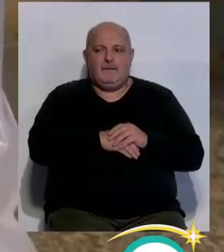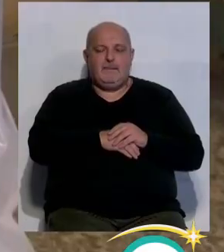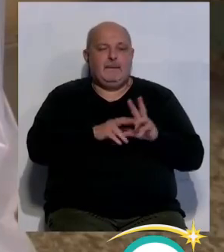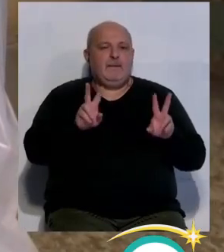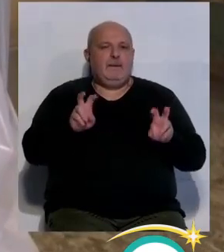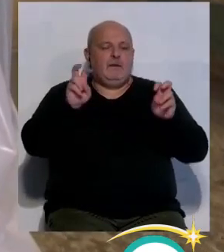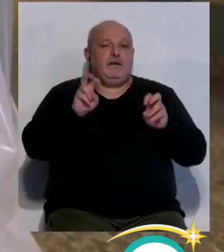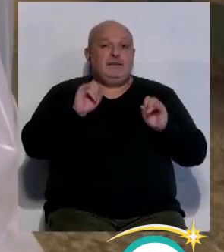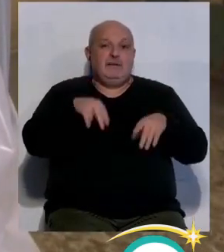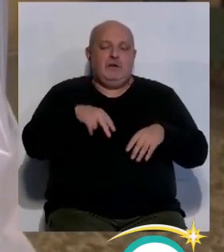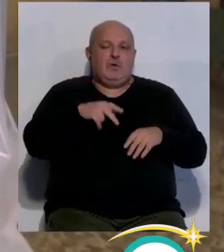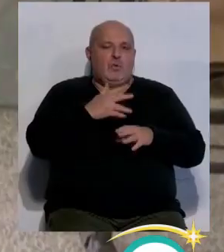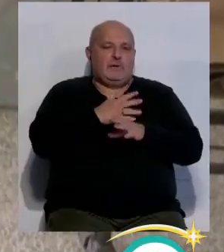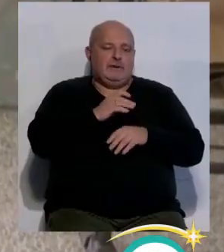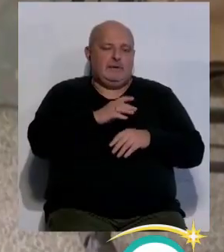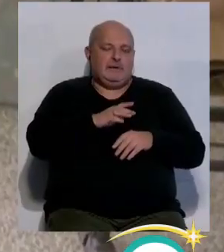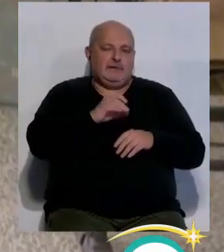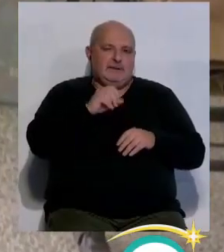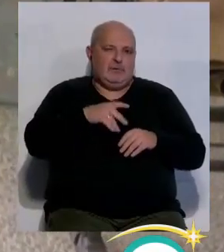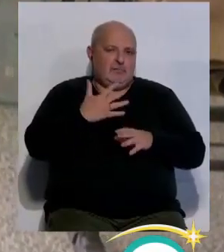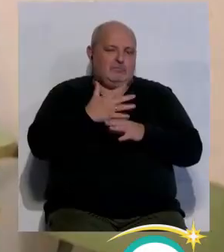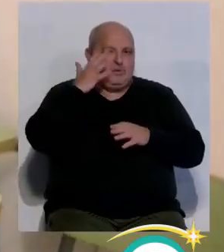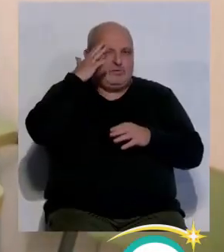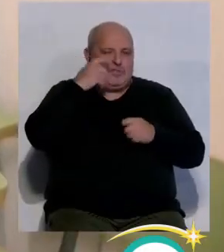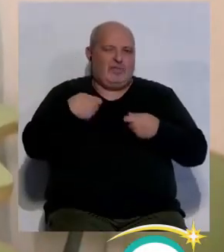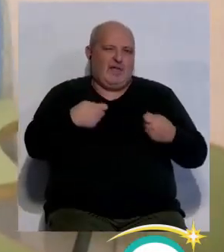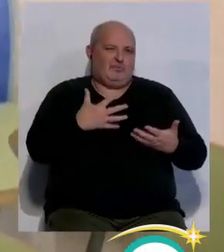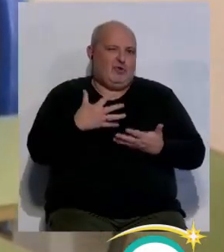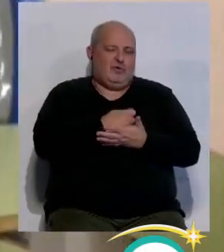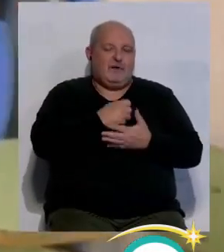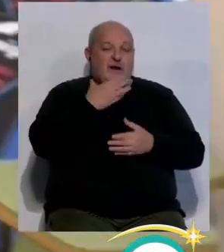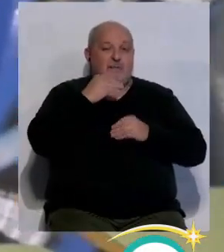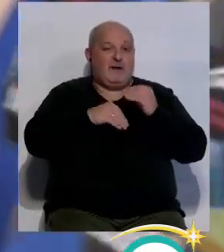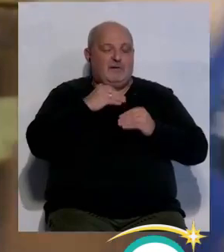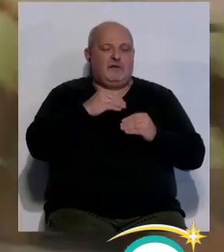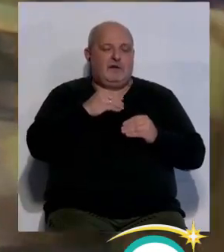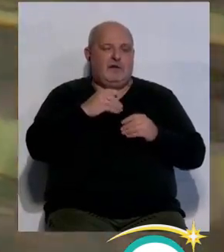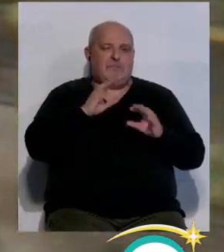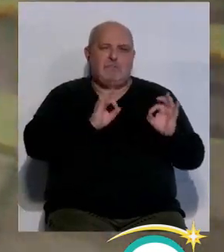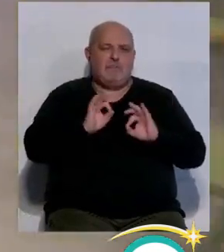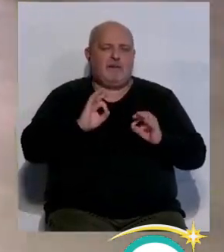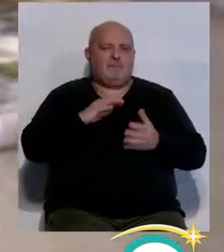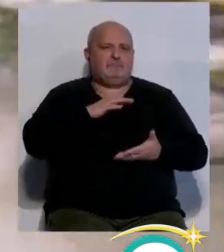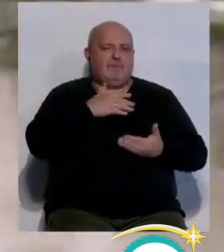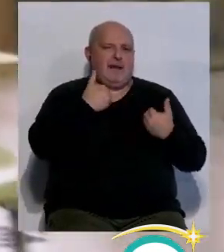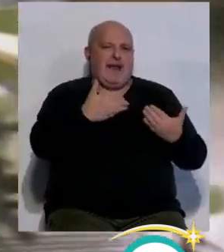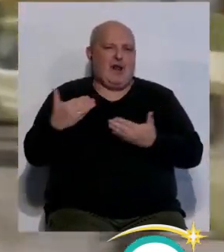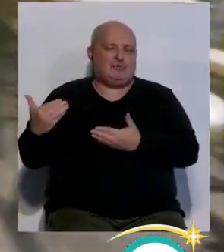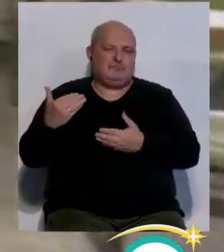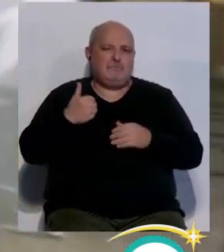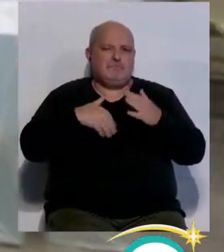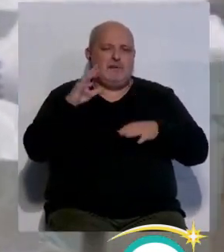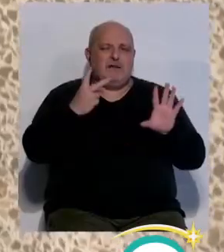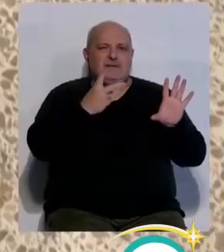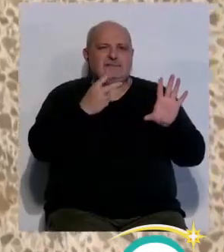Bajo el lema Ningún niño sin juguetes, ningún niño sin ilusión, la Asociación Reyes Magos de Cádiz ultima la entrega de los regalos a más